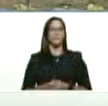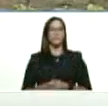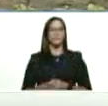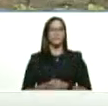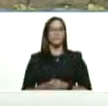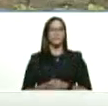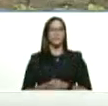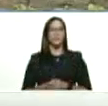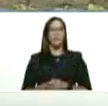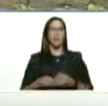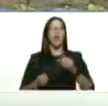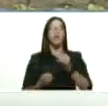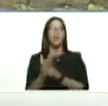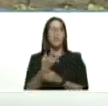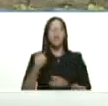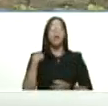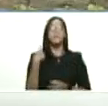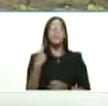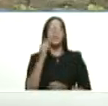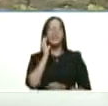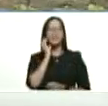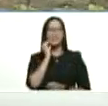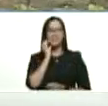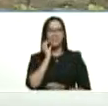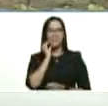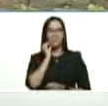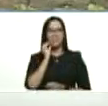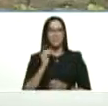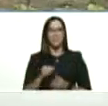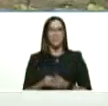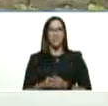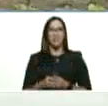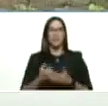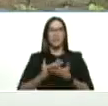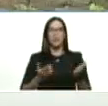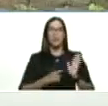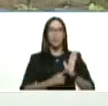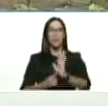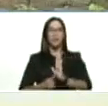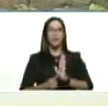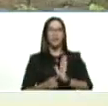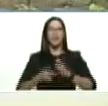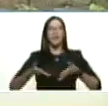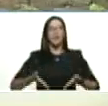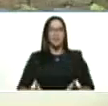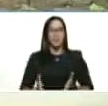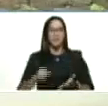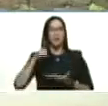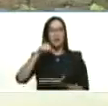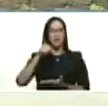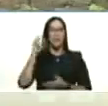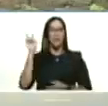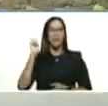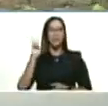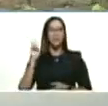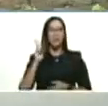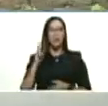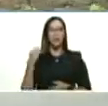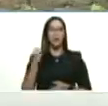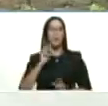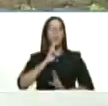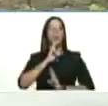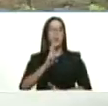las fundadoras de la primera experiencia que dio como resultado el nacimiento de los CLAP en Venezuela como